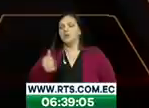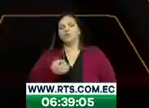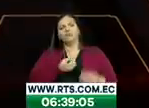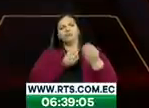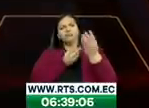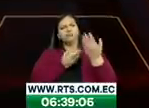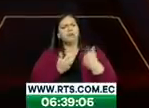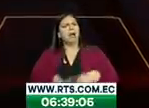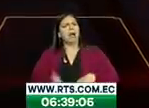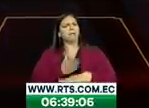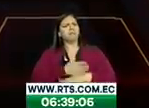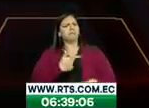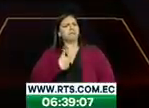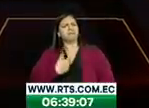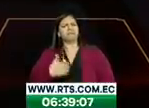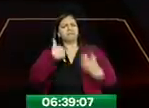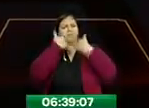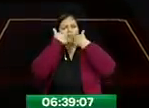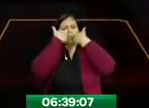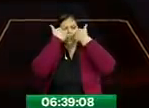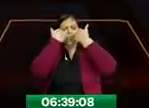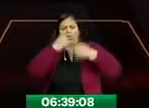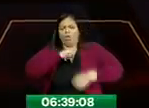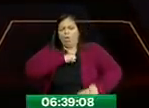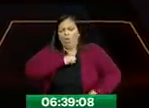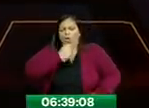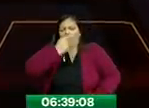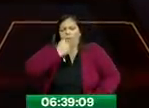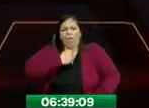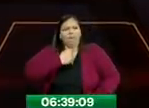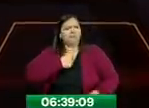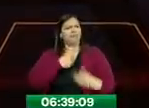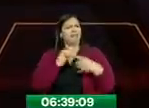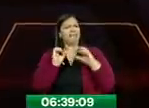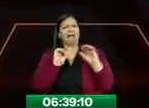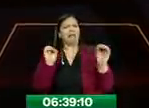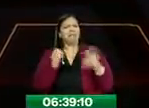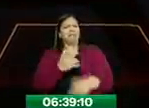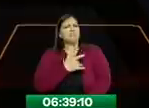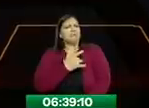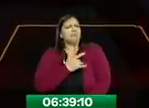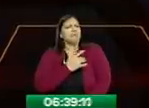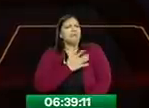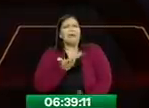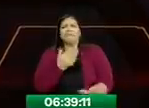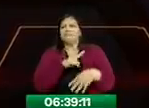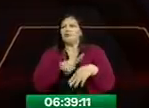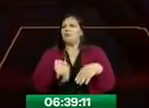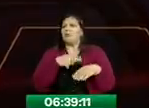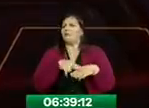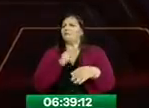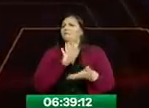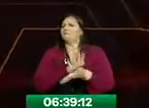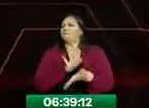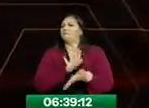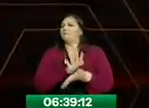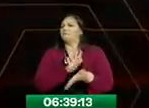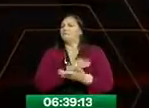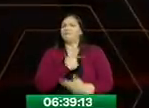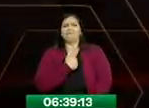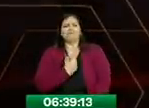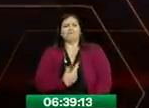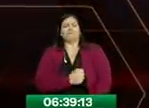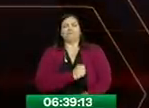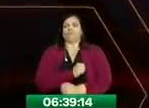síntomas. Justamente estaba hablando con nuestro productor, Walter García. Yo decía que algunos dan positivo al coronavirus, pero no tienen síntomas, ¿no? Eso se puede